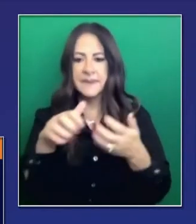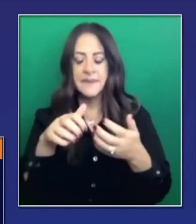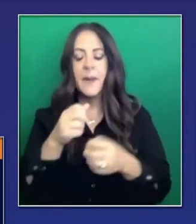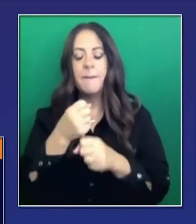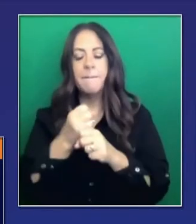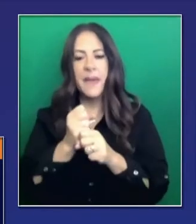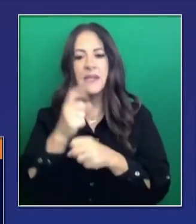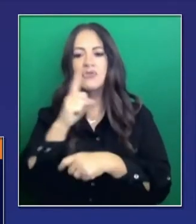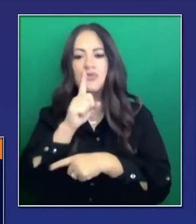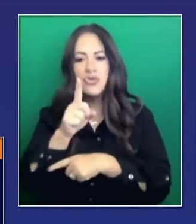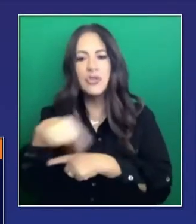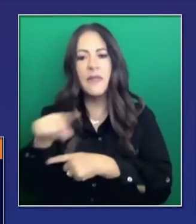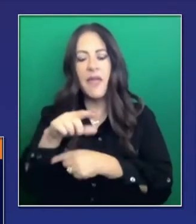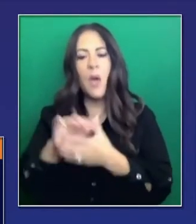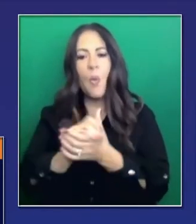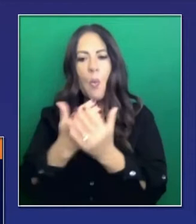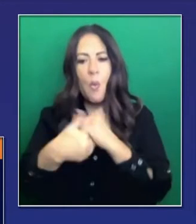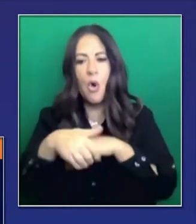estado predicando,